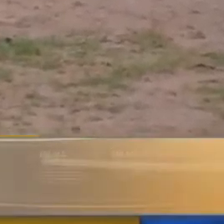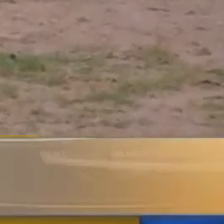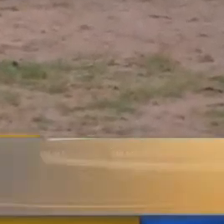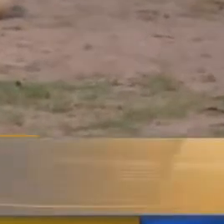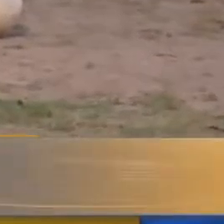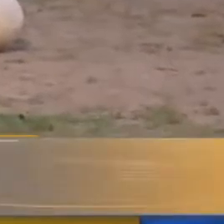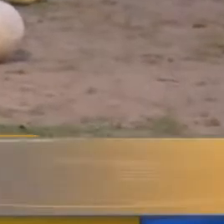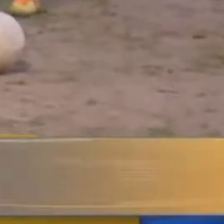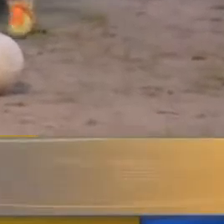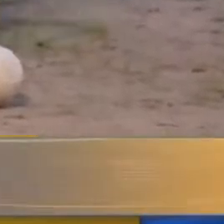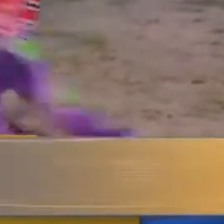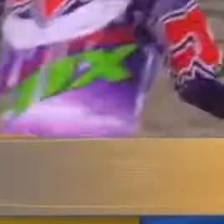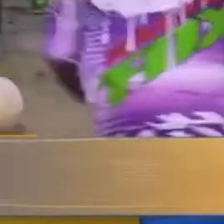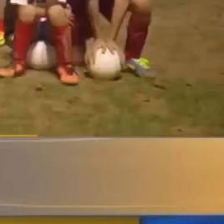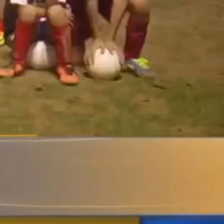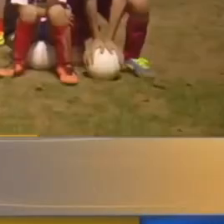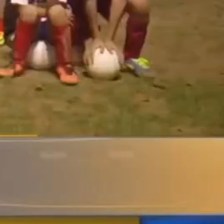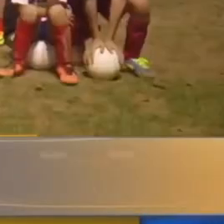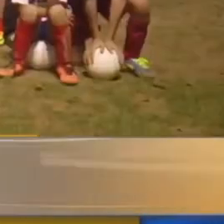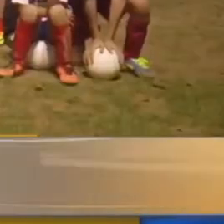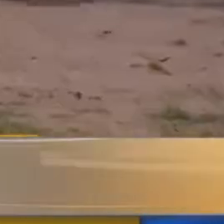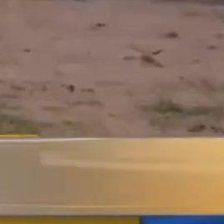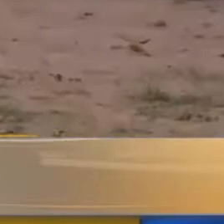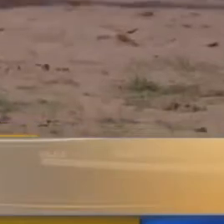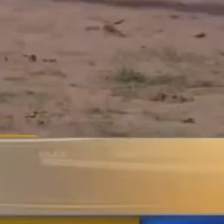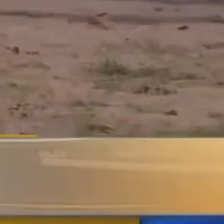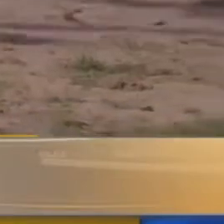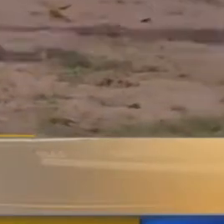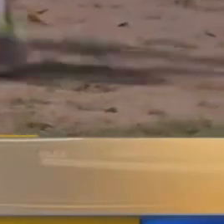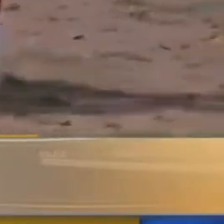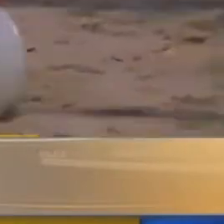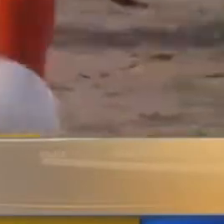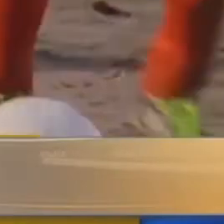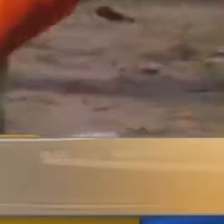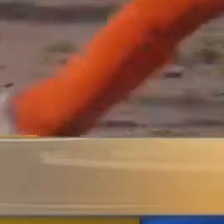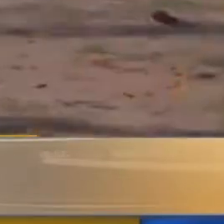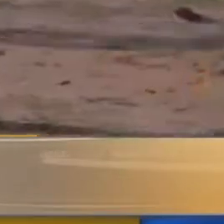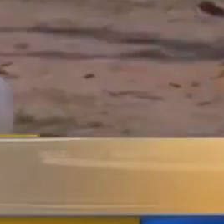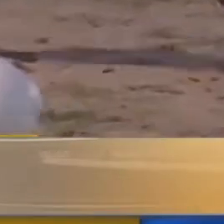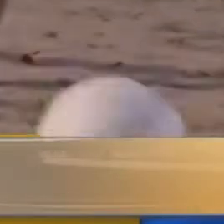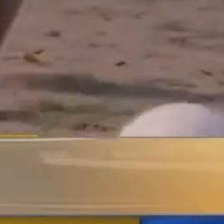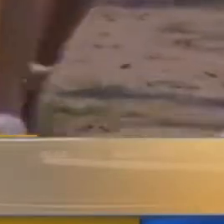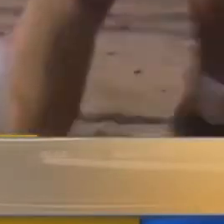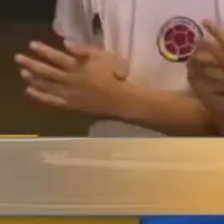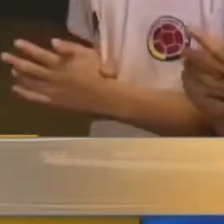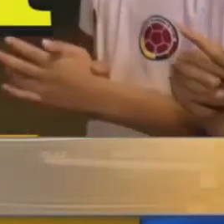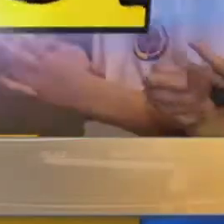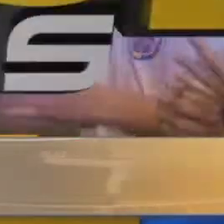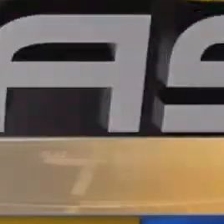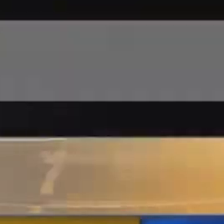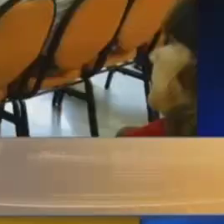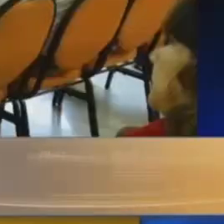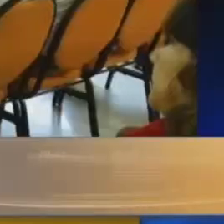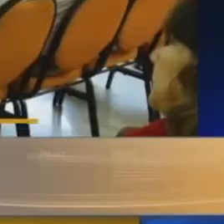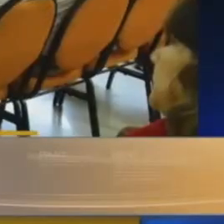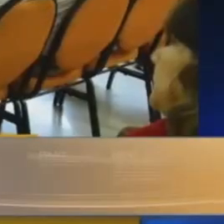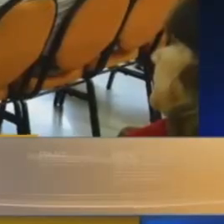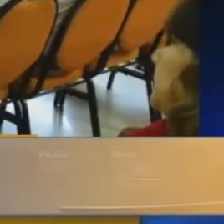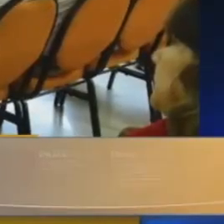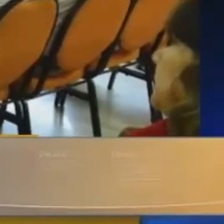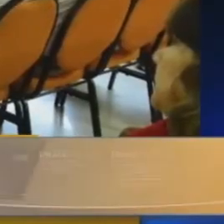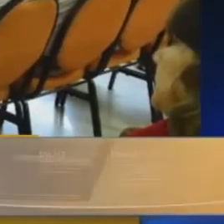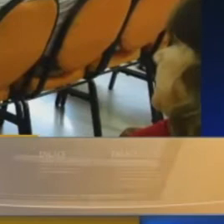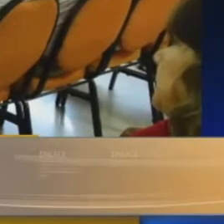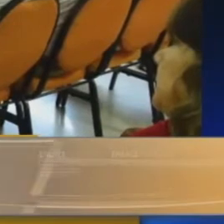integrantes de la categoría sub-10 se mostraron ilusionados y optimistas por participar en este torneo a realizarse en la ciudad de Bogotá. Y en